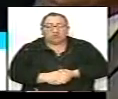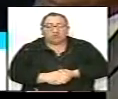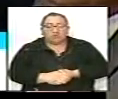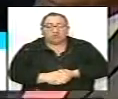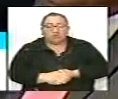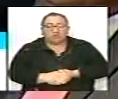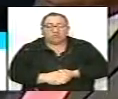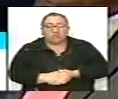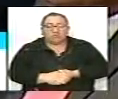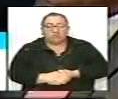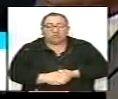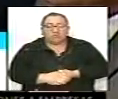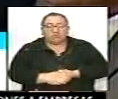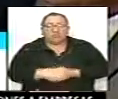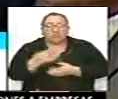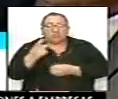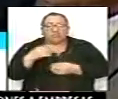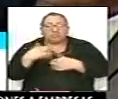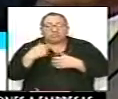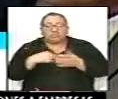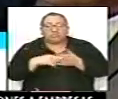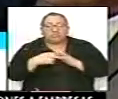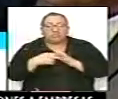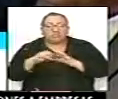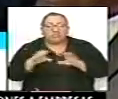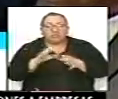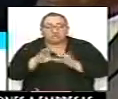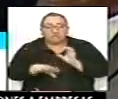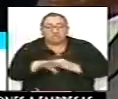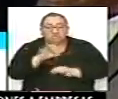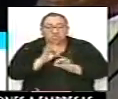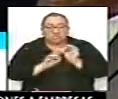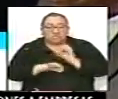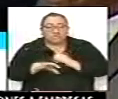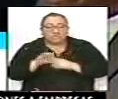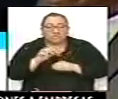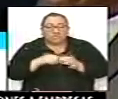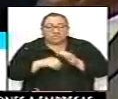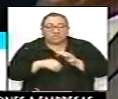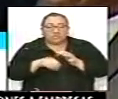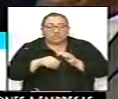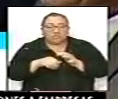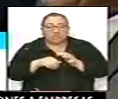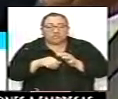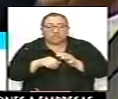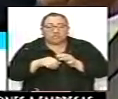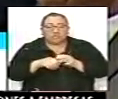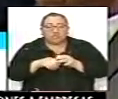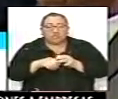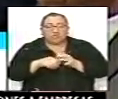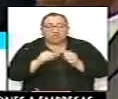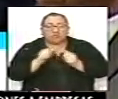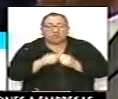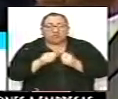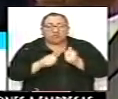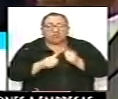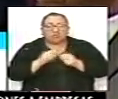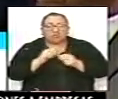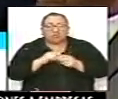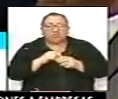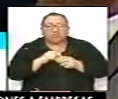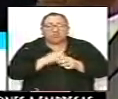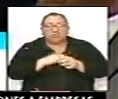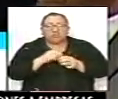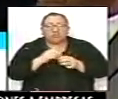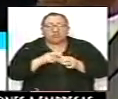de donde están? ¿Cómo se puede hacer un proceso de elección interna en la que no se sabe cuántos ni quiénes van a